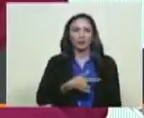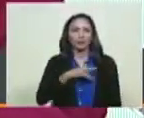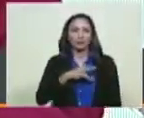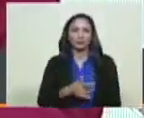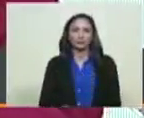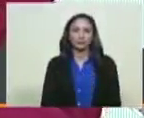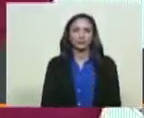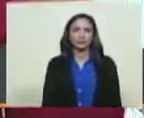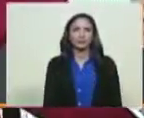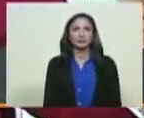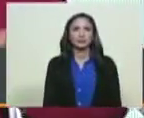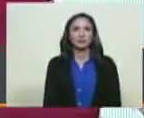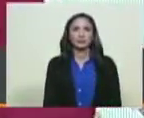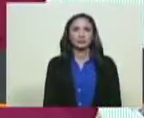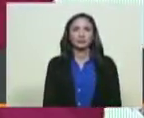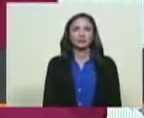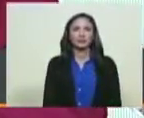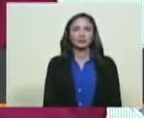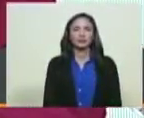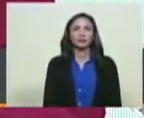4 parís